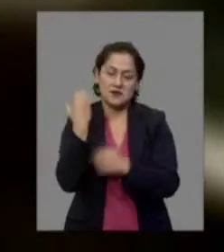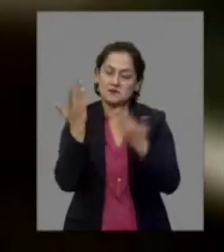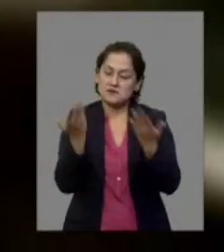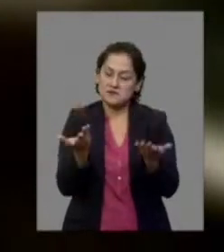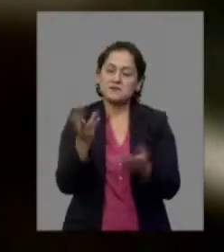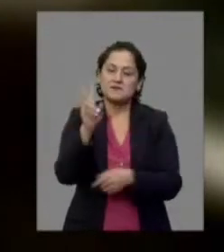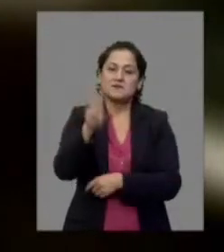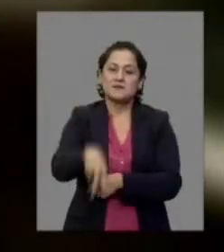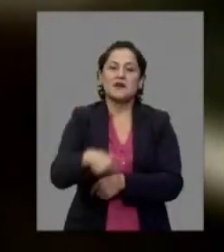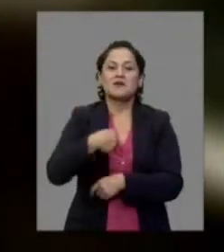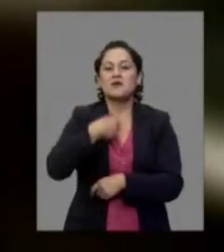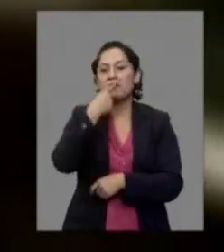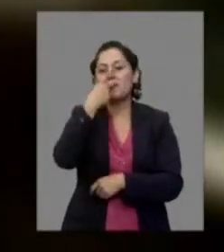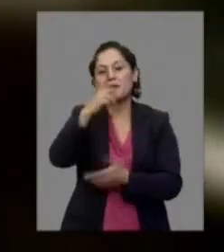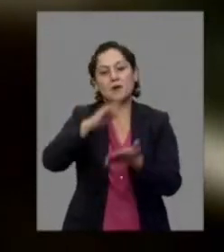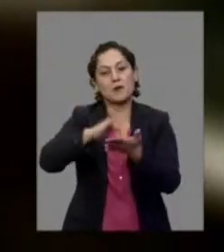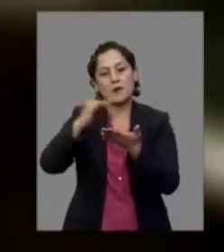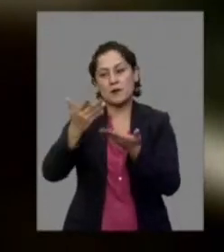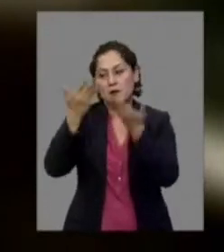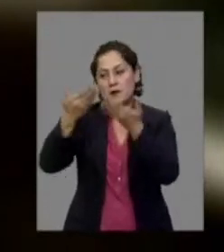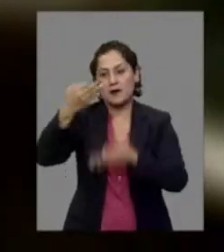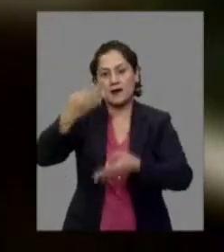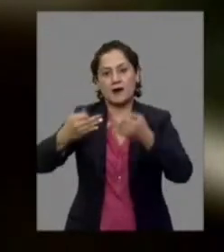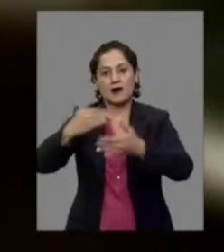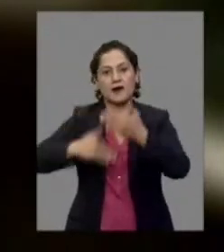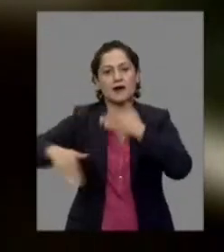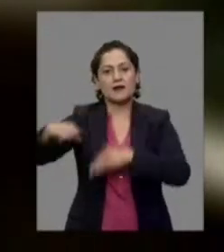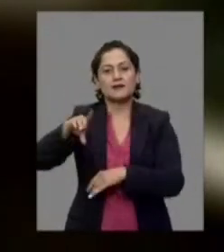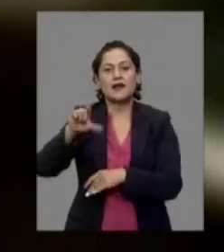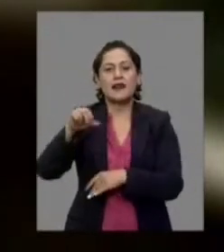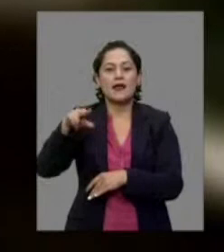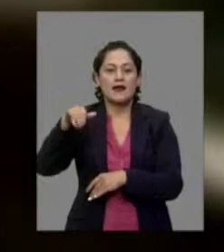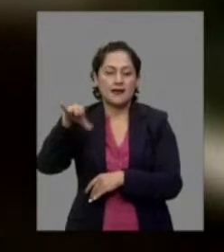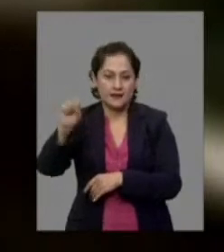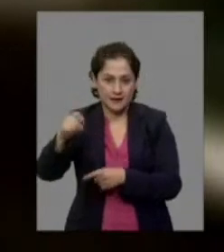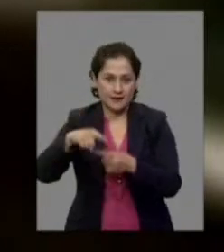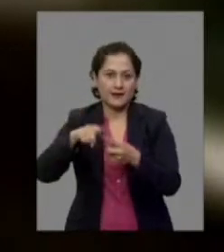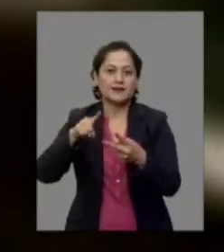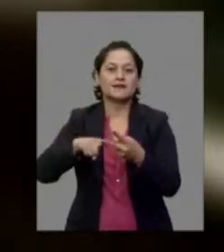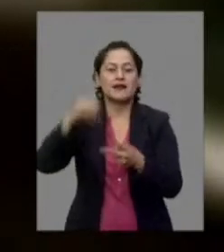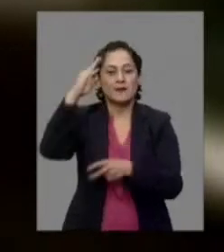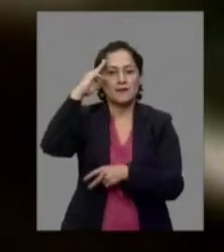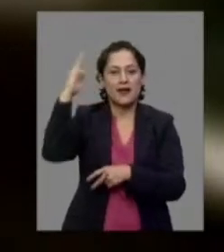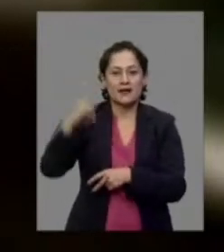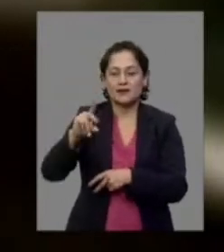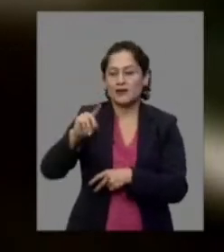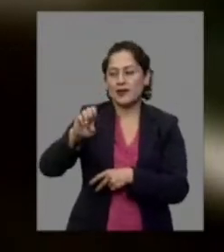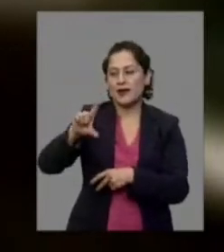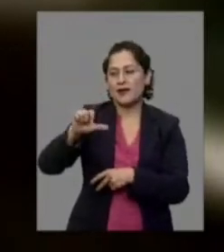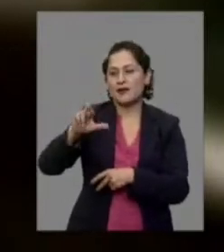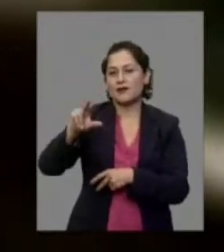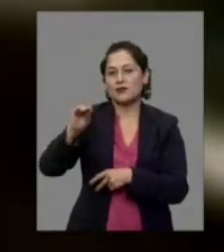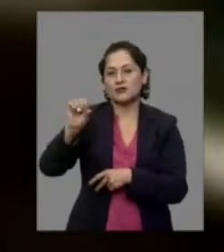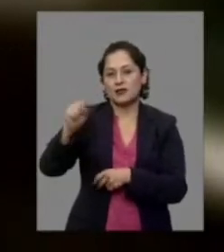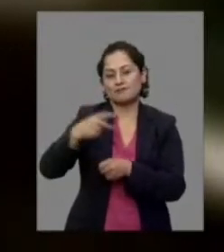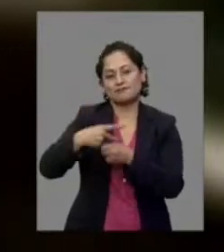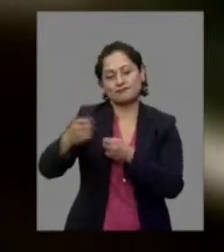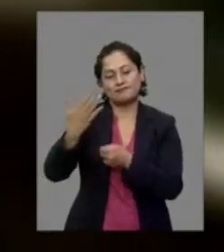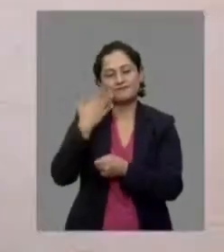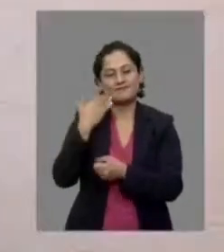mi agradecimiento tanto al señor ministro don Javier Lainez como al maestro de la Rosa por su amabilidad. Muchas